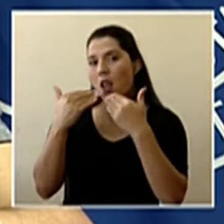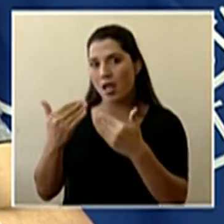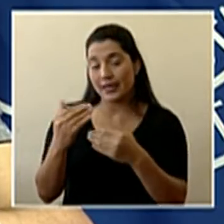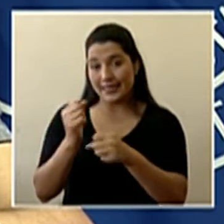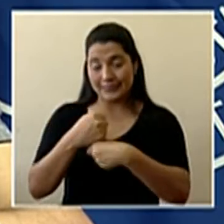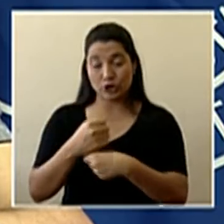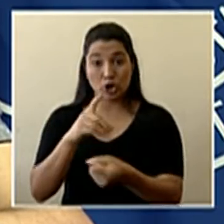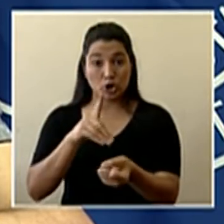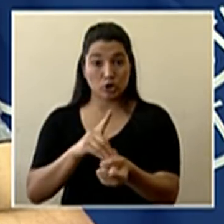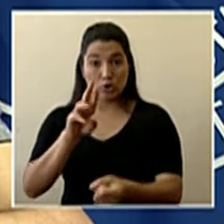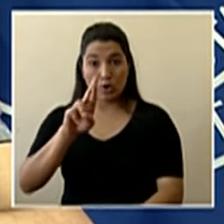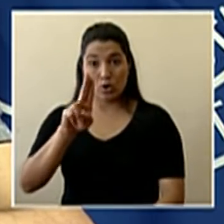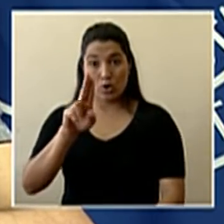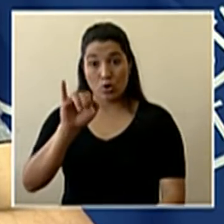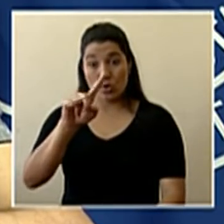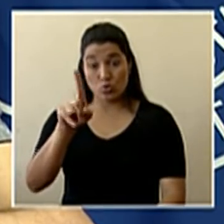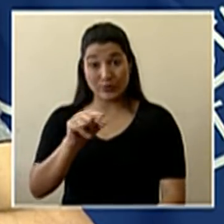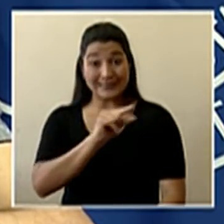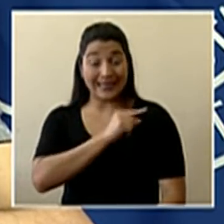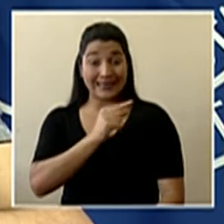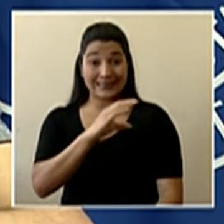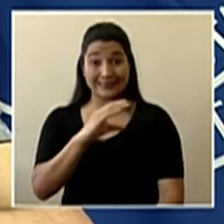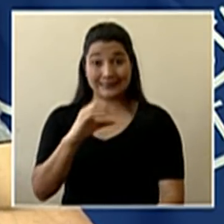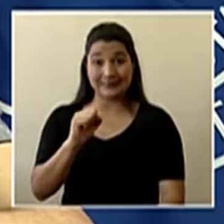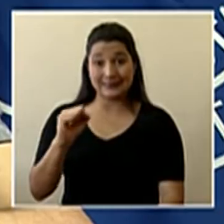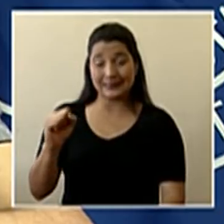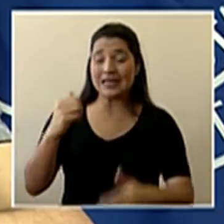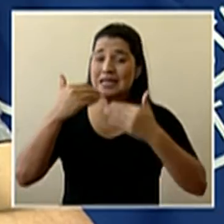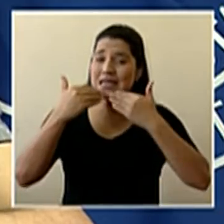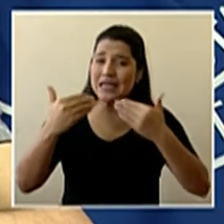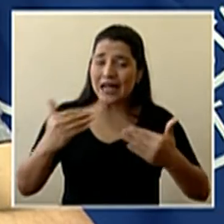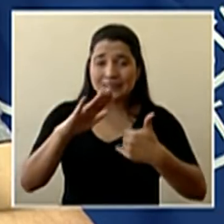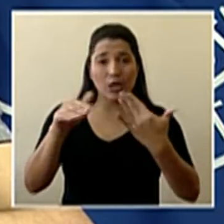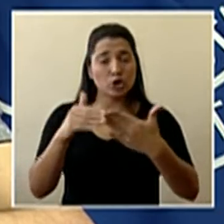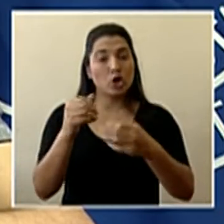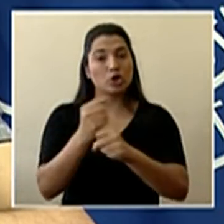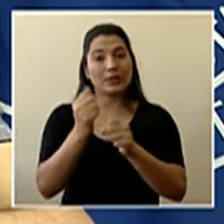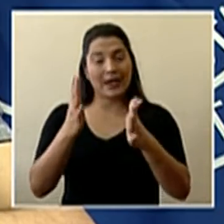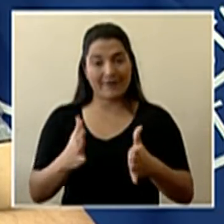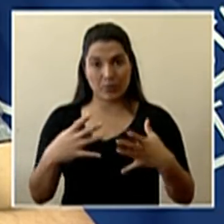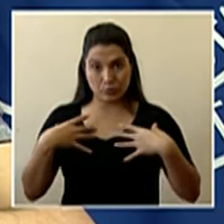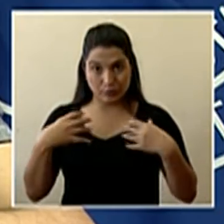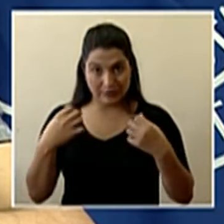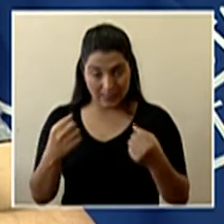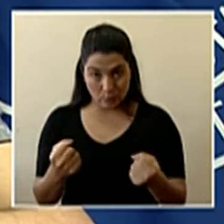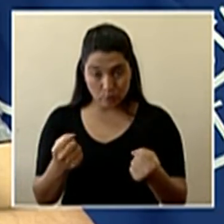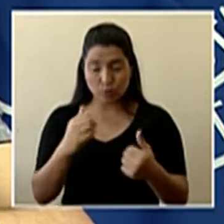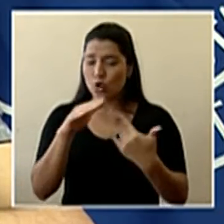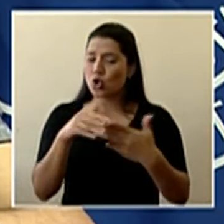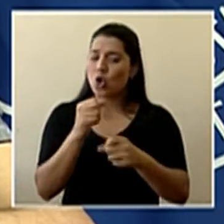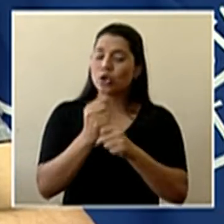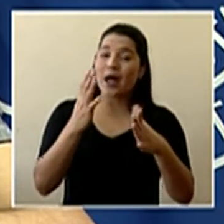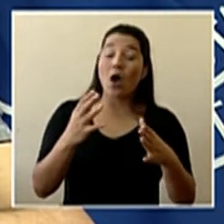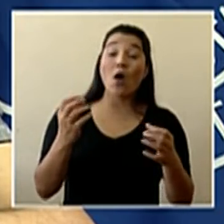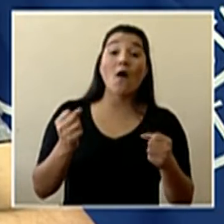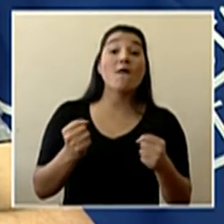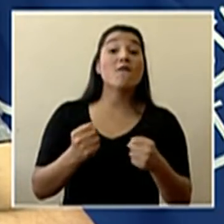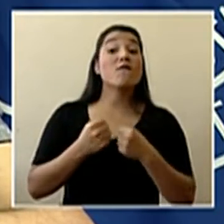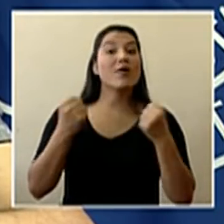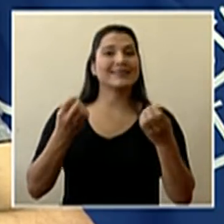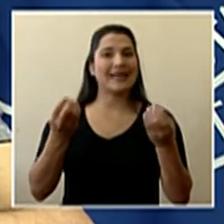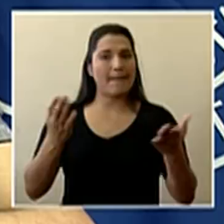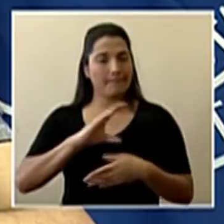Ruiz, don Mario Ruiz, el gerente médico de la Caja, un agradecimiento a todo el personal de salud, todo el personal de Fuerza Pública,